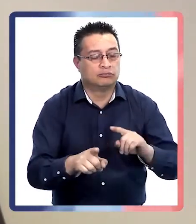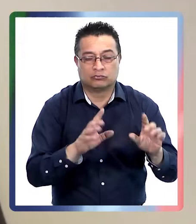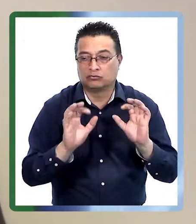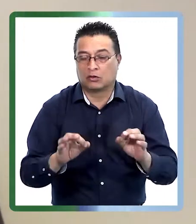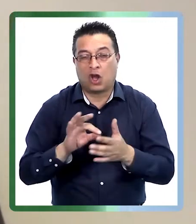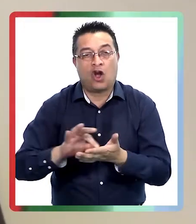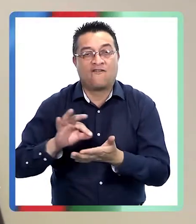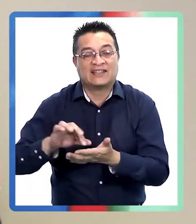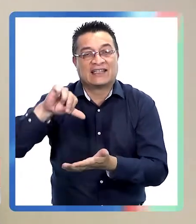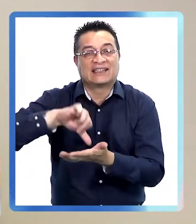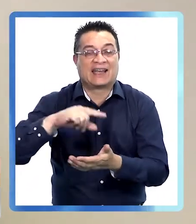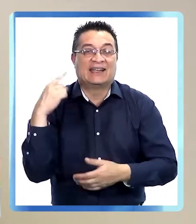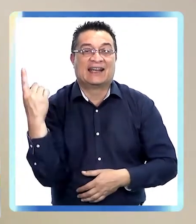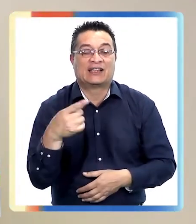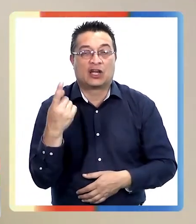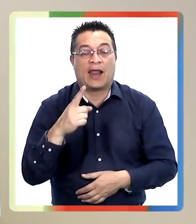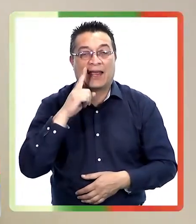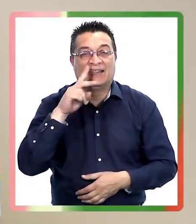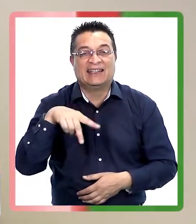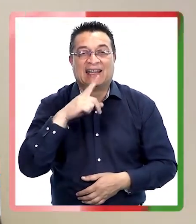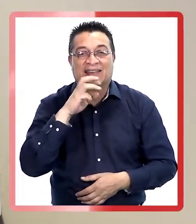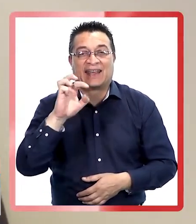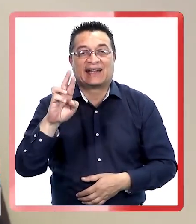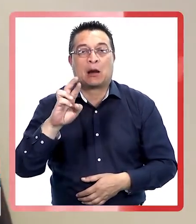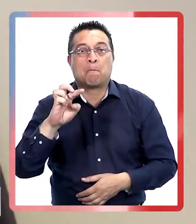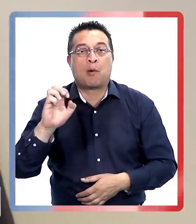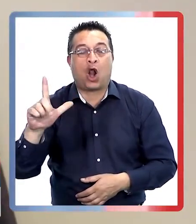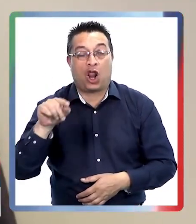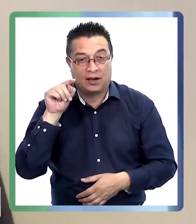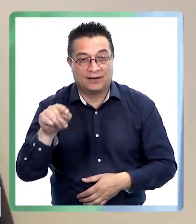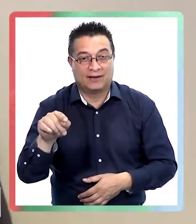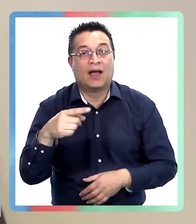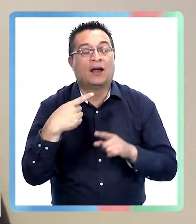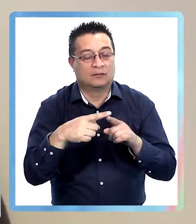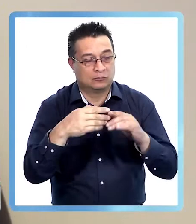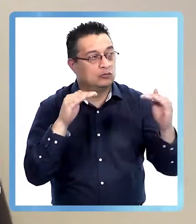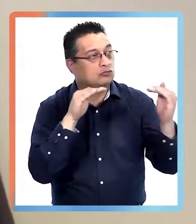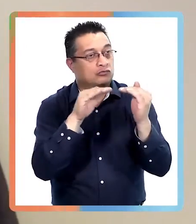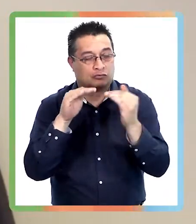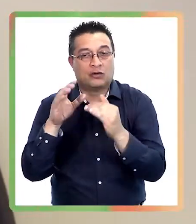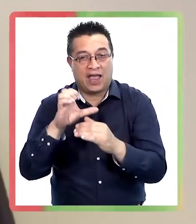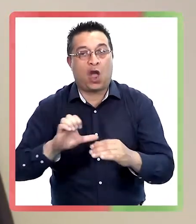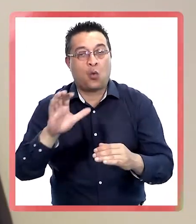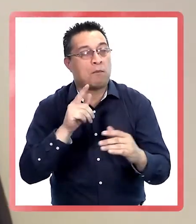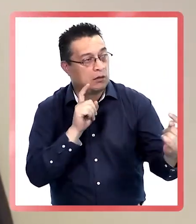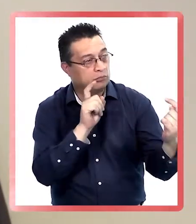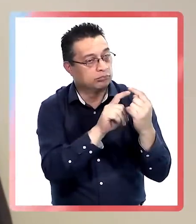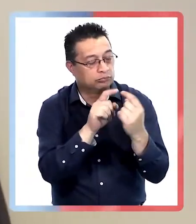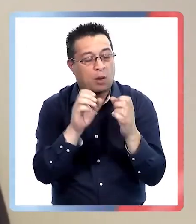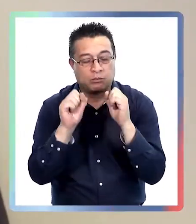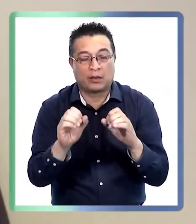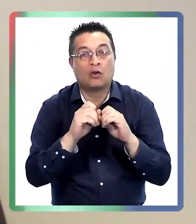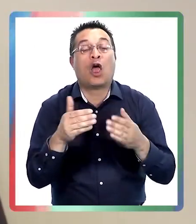coordinaciones pertinentes con la Oficina Central Nacional de Interpol, con el objeto de que ésta se contacte a su vez con sus pares, especialmente europeos, y